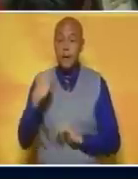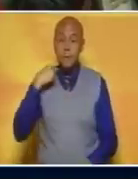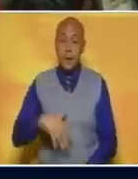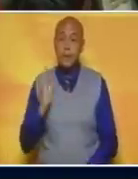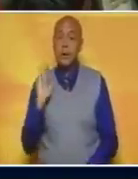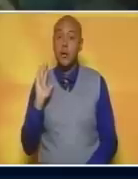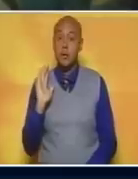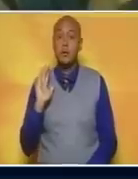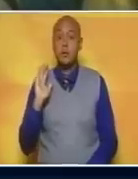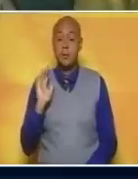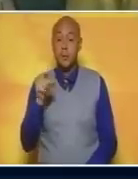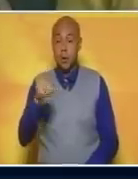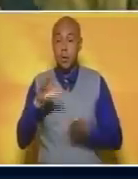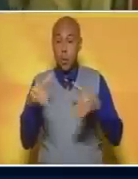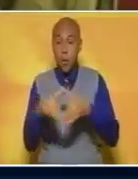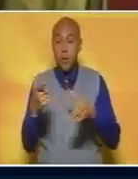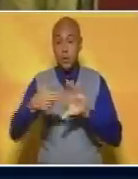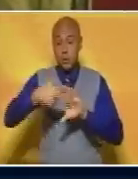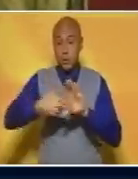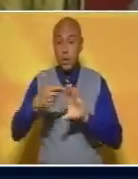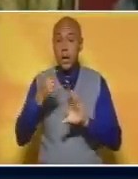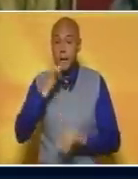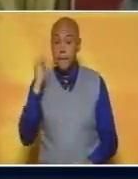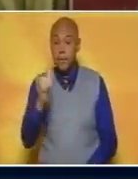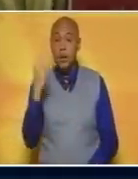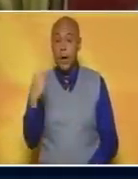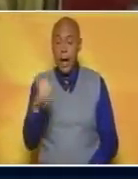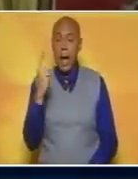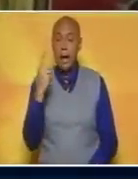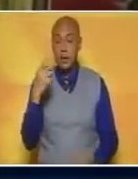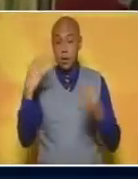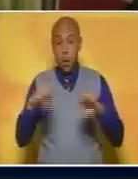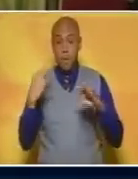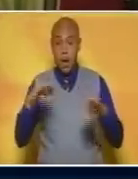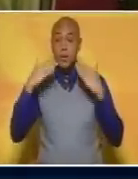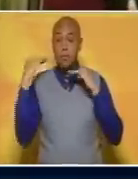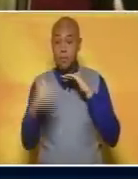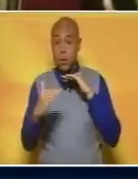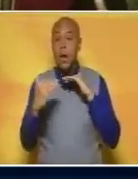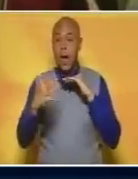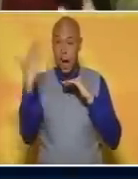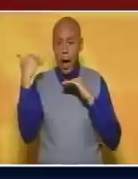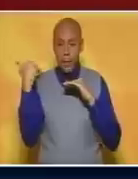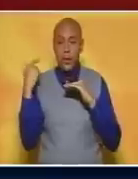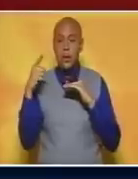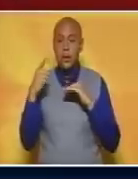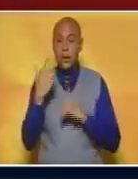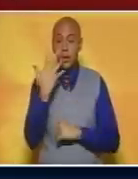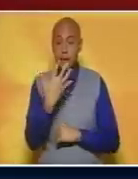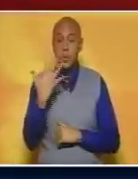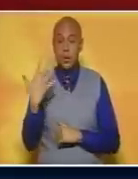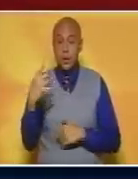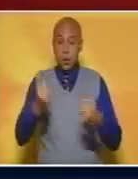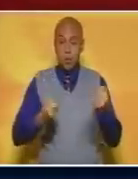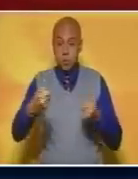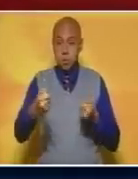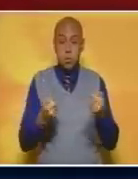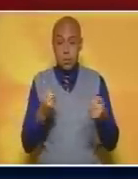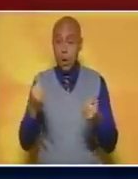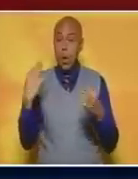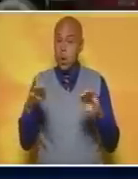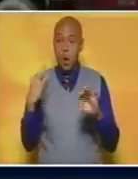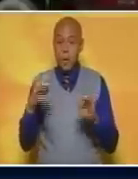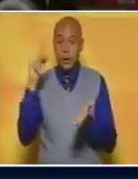sin funcionamiento. El Gabinete de Combustible informó que en condiciones normales llegaban al estado 55 cisternas de